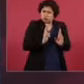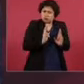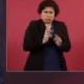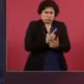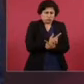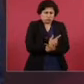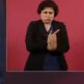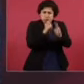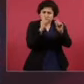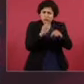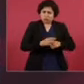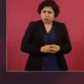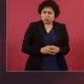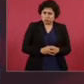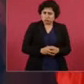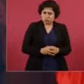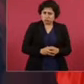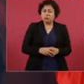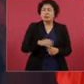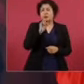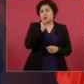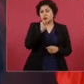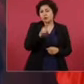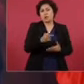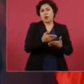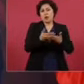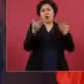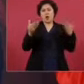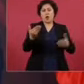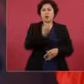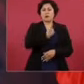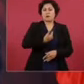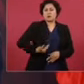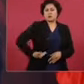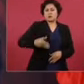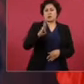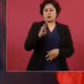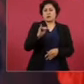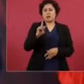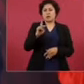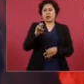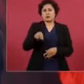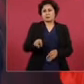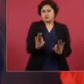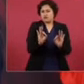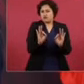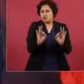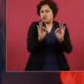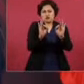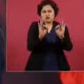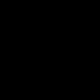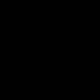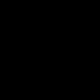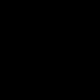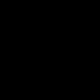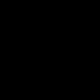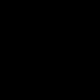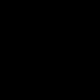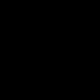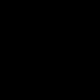Presidente Biden, extraordinario en lo personal,